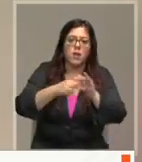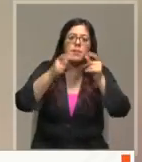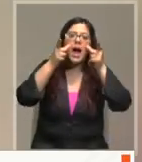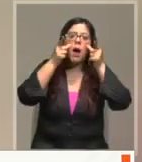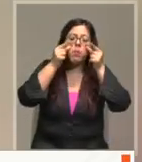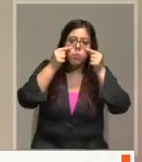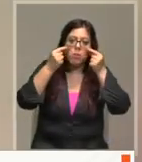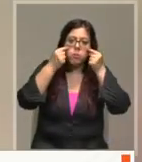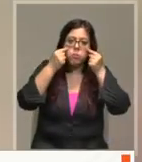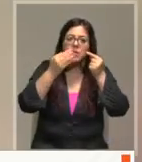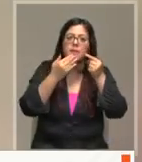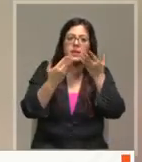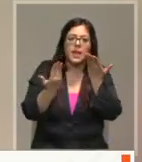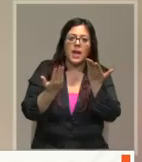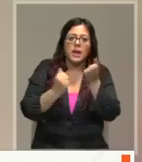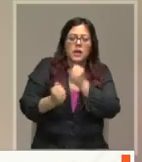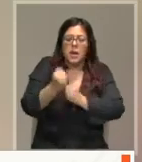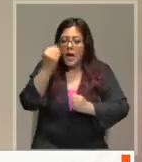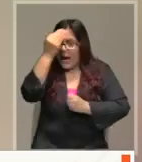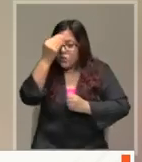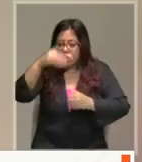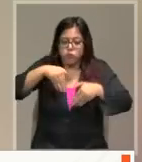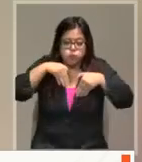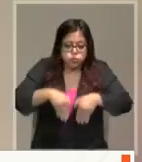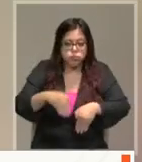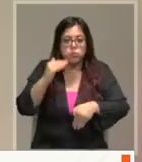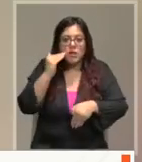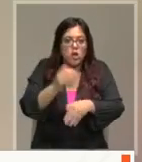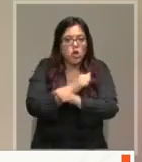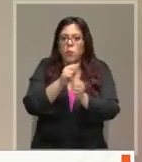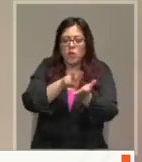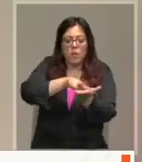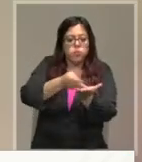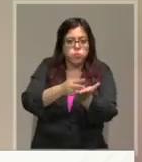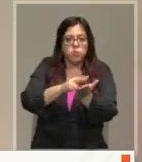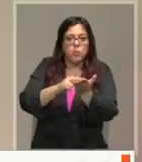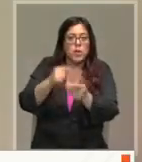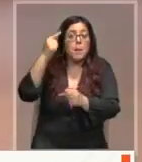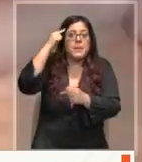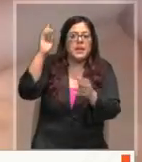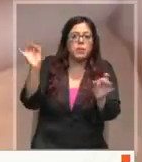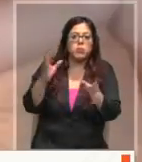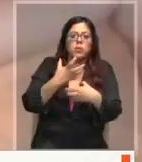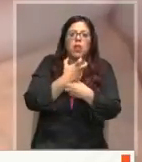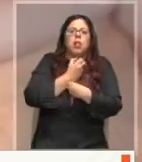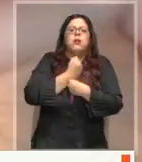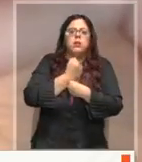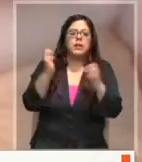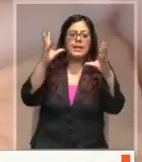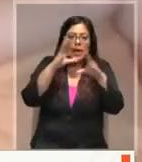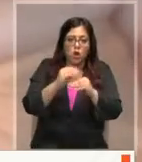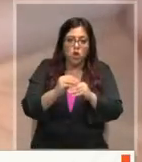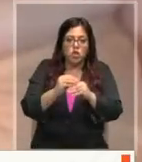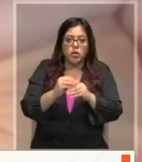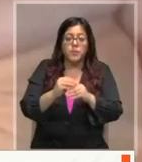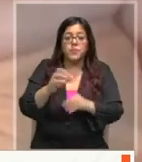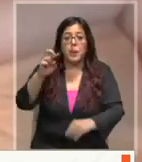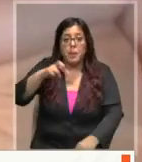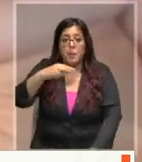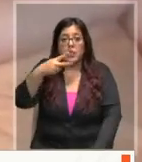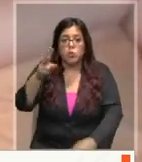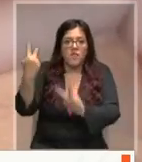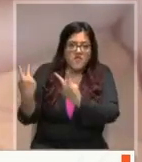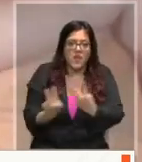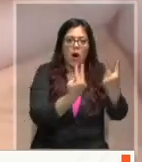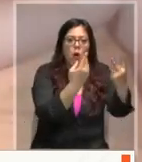con un cuadro ansioso depresivo, el niño no podía dormir porque pensaba que en la noche lo iban a ahogar con la sábana. Francesco, desesperado, viajó muchas